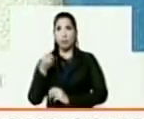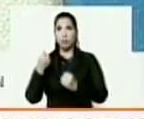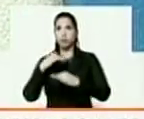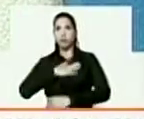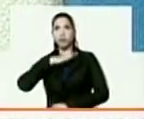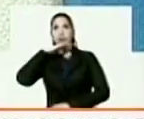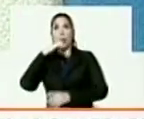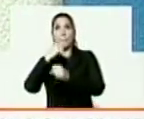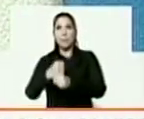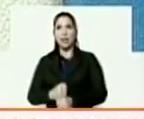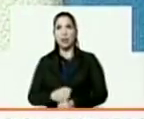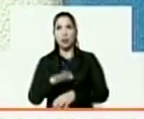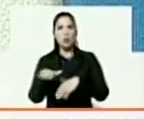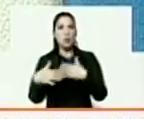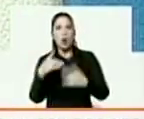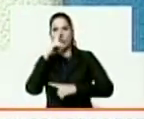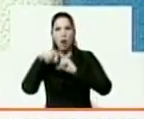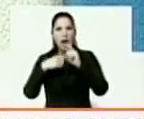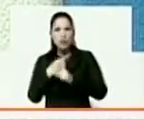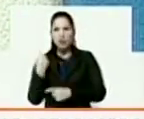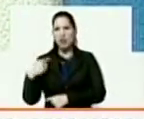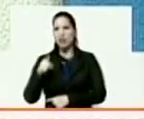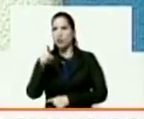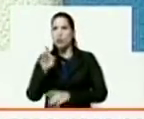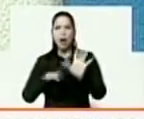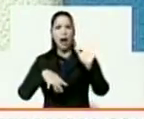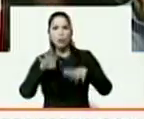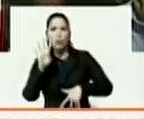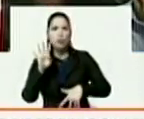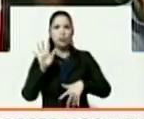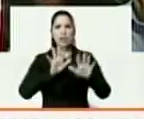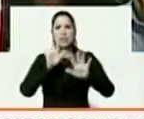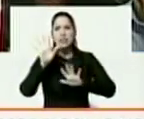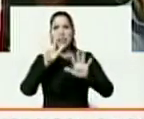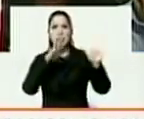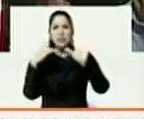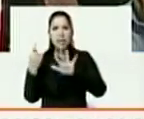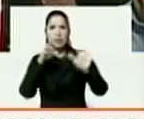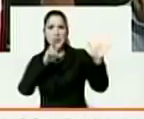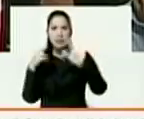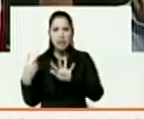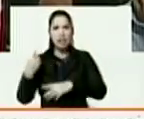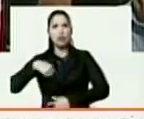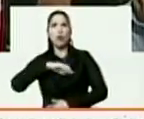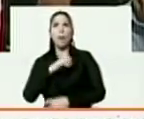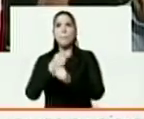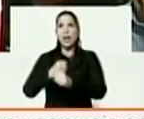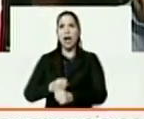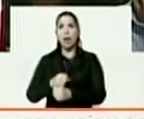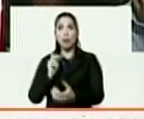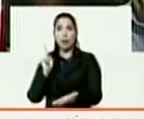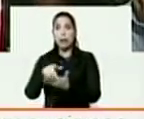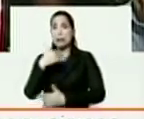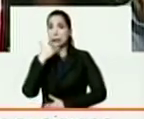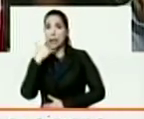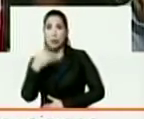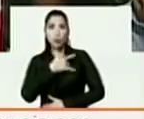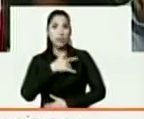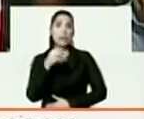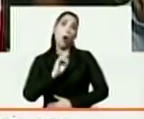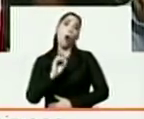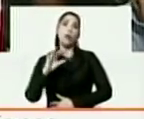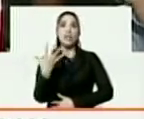esperando queda tiene tuvo 14 15 16 s siempre estoy esperando a la venta la universidad o estoy en quinto